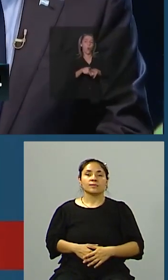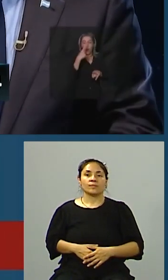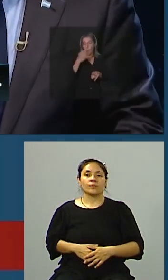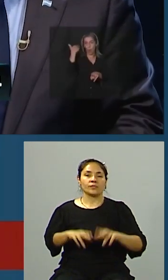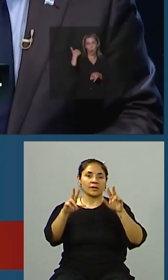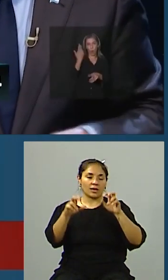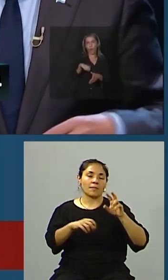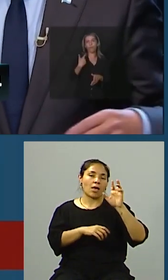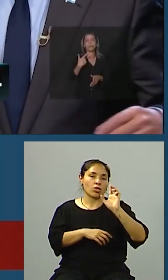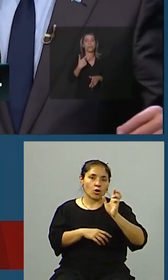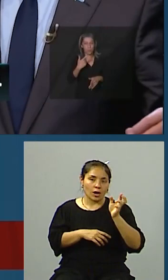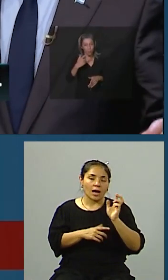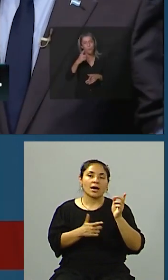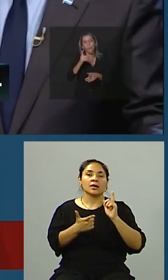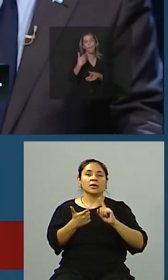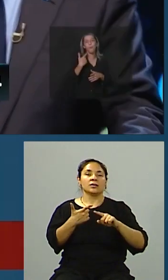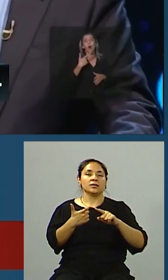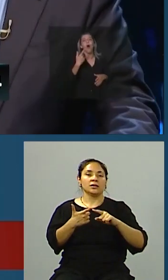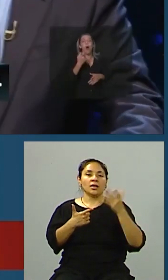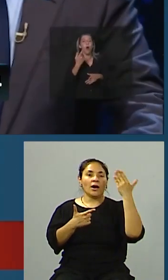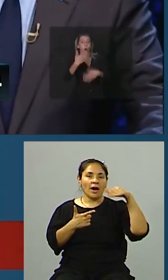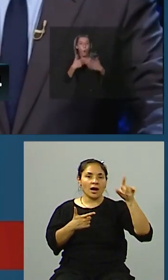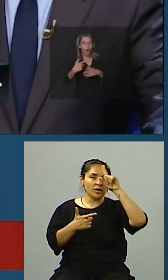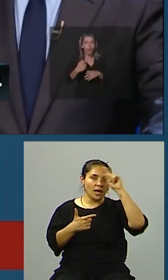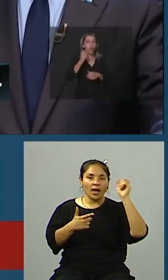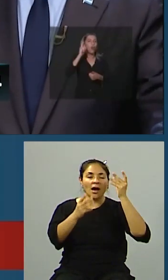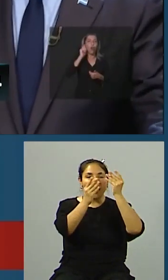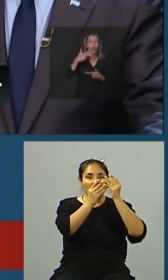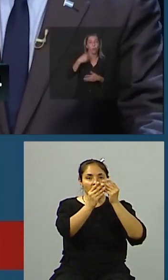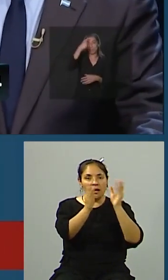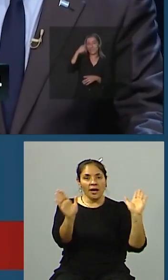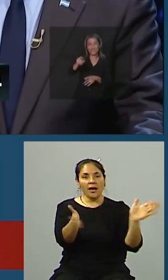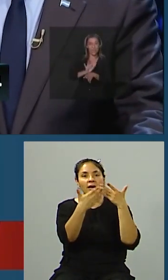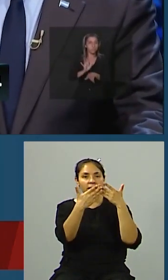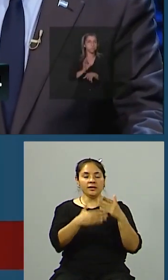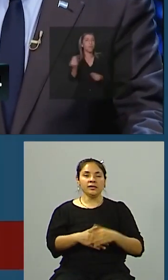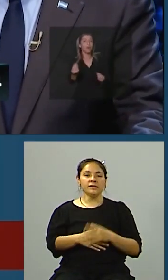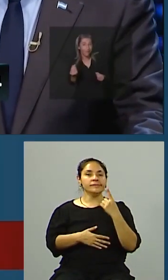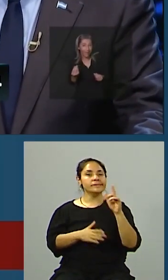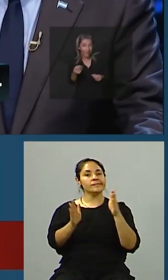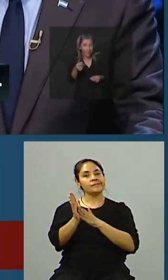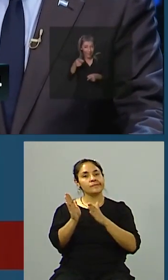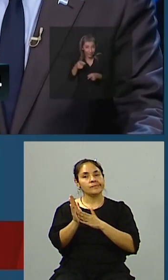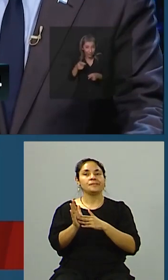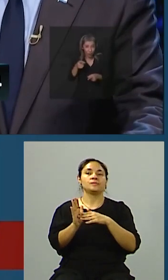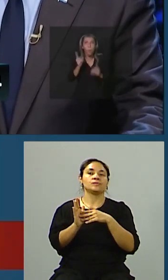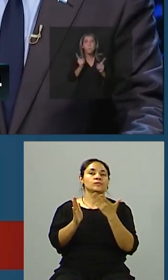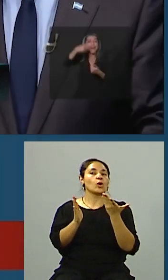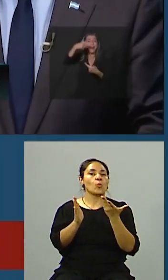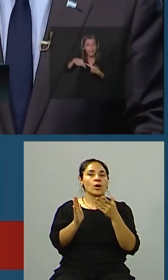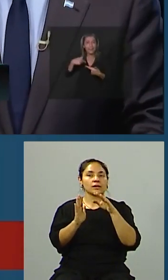de dolarizar, de terminar con el Banco Central, pero cuando se quiere hablar de propuestas, de cómo podría aplicar